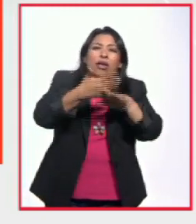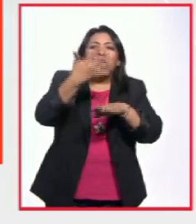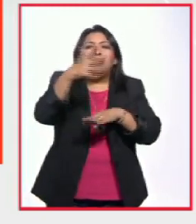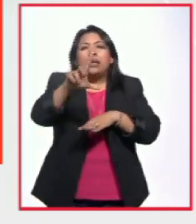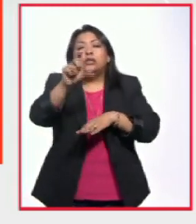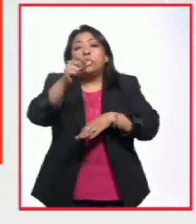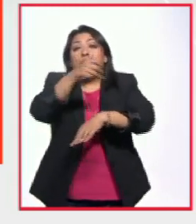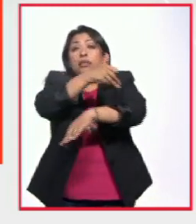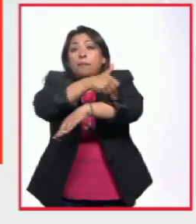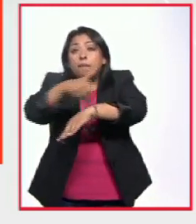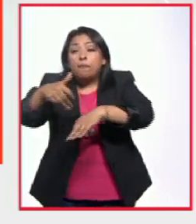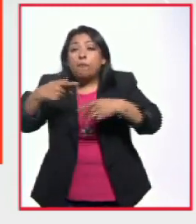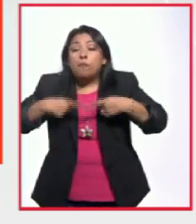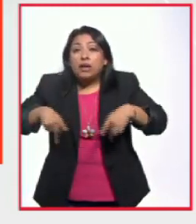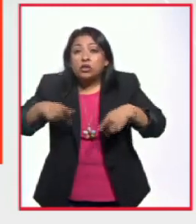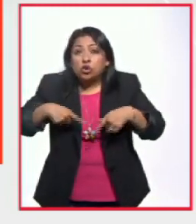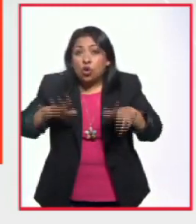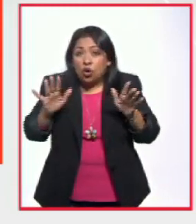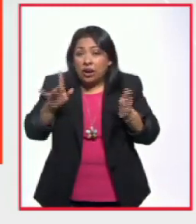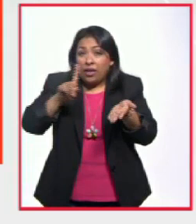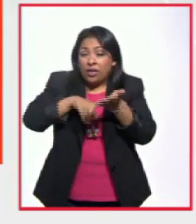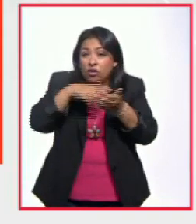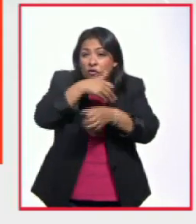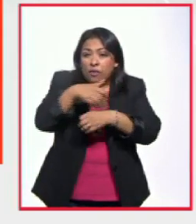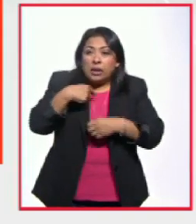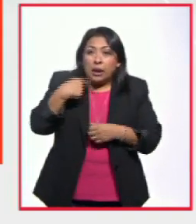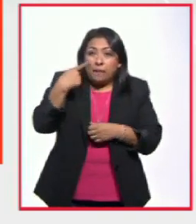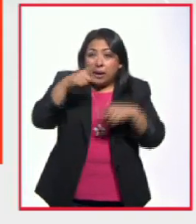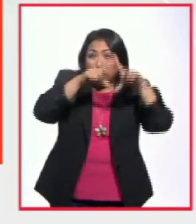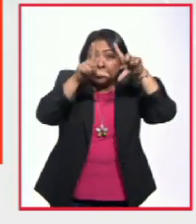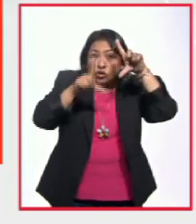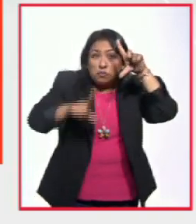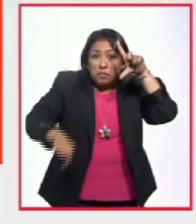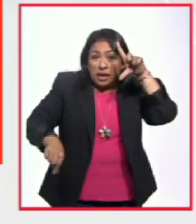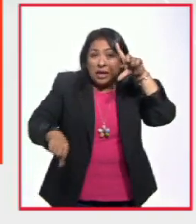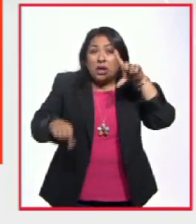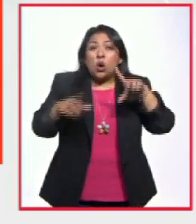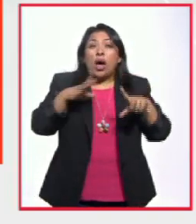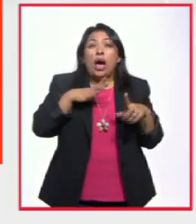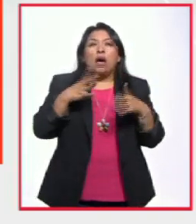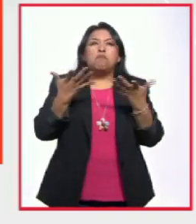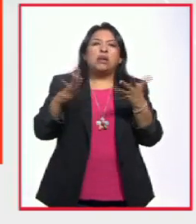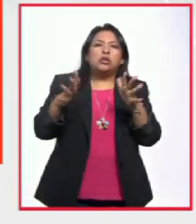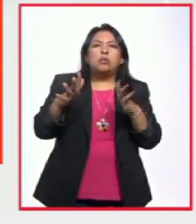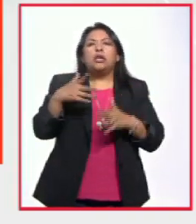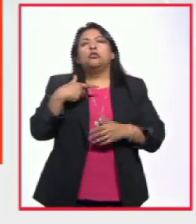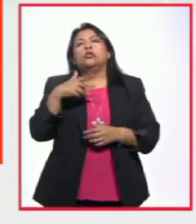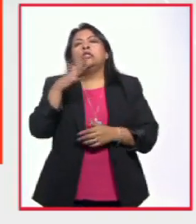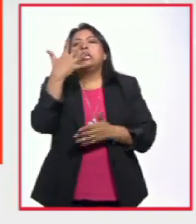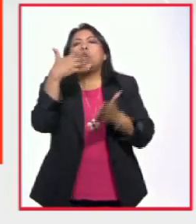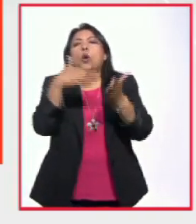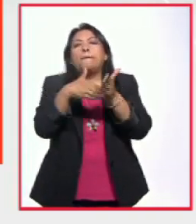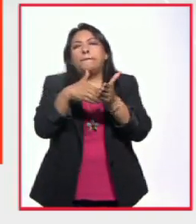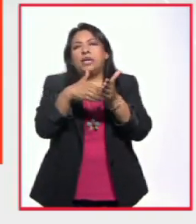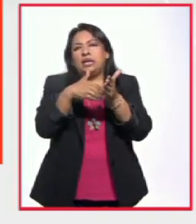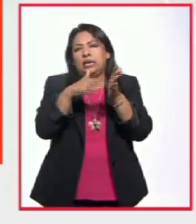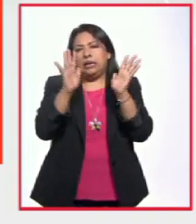20 familiares. Entonces, si vemos que en nuestro país se generaron aproximadamente